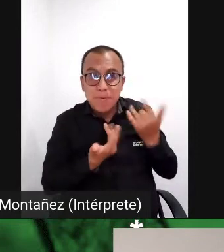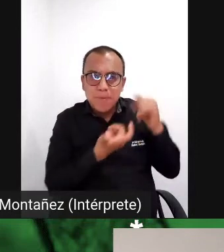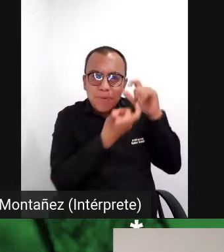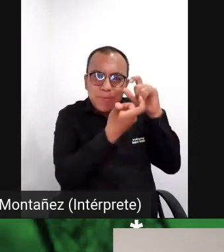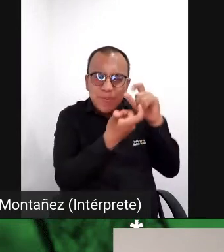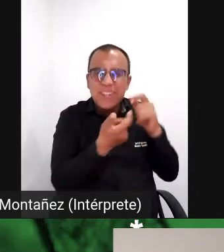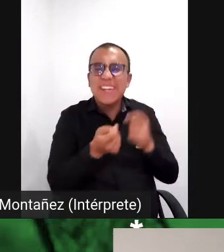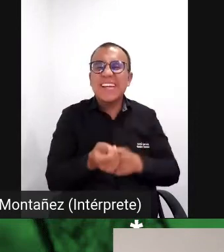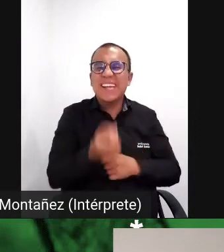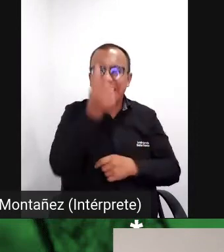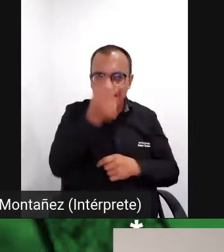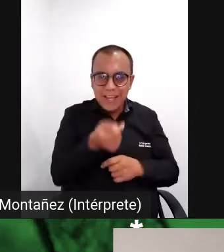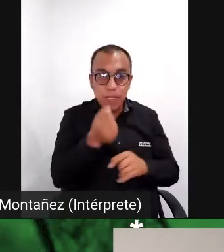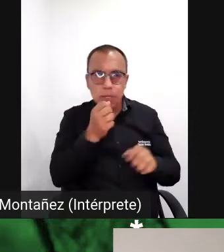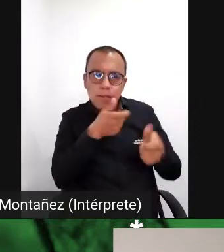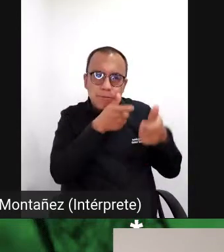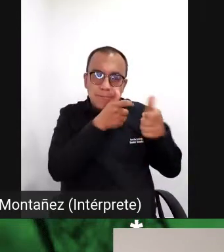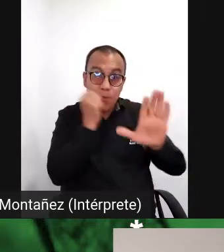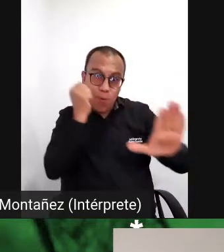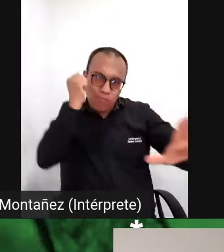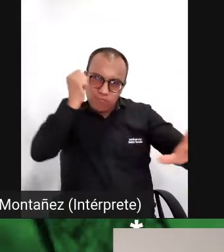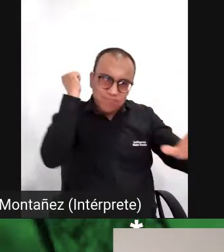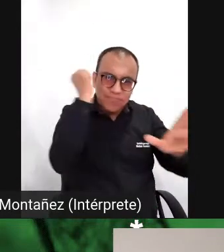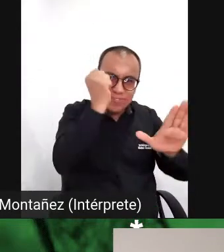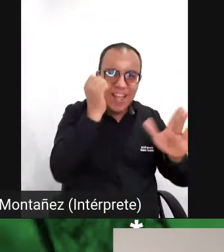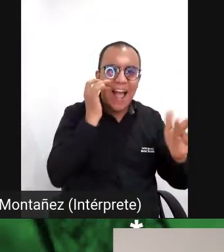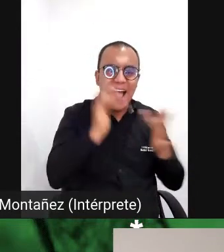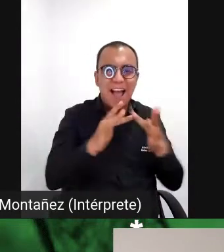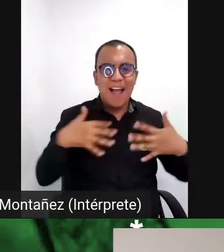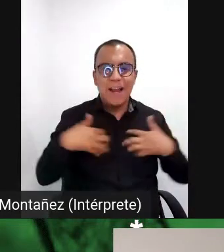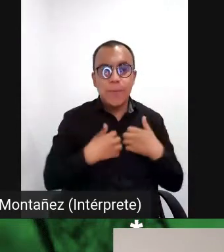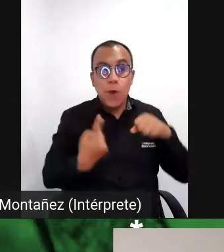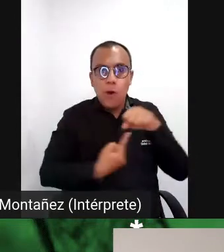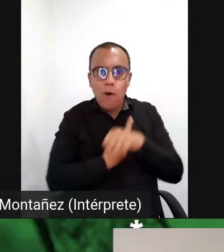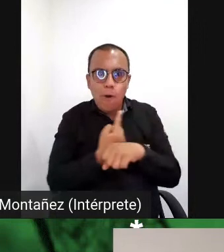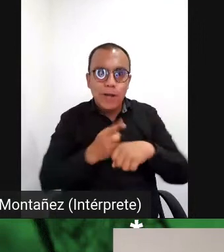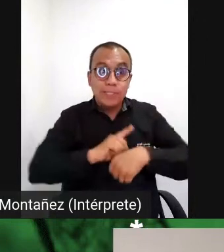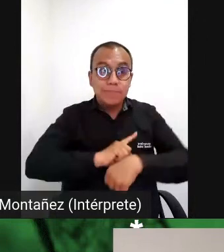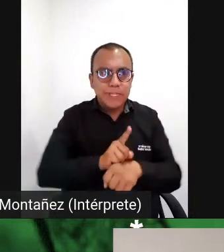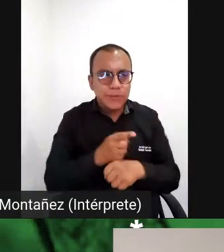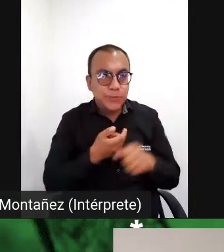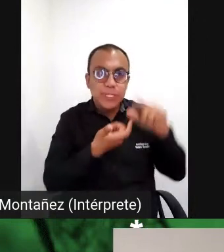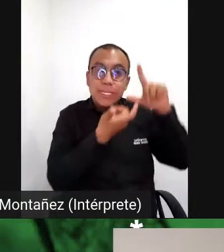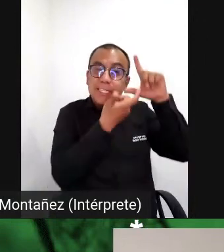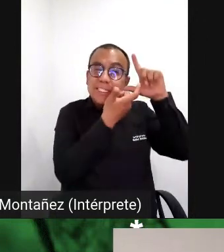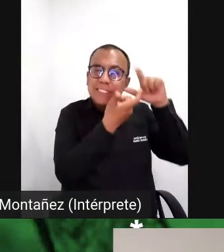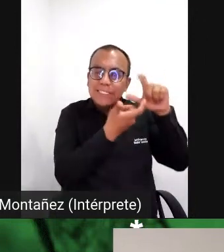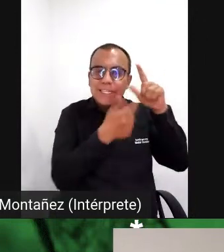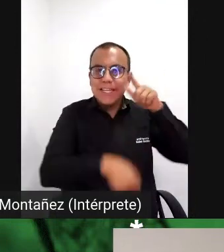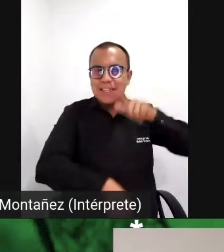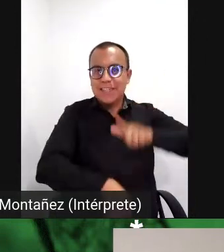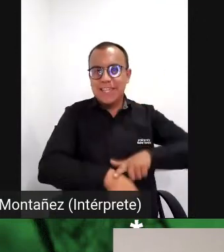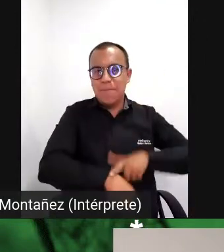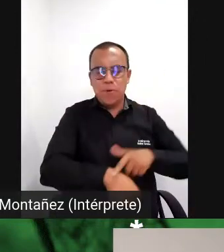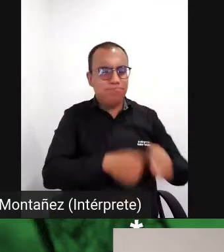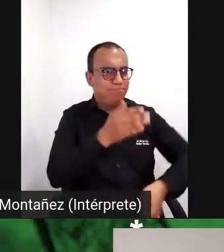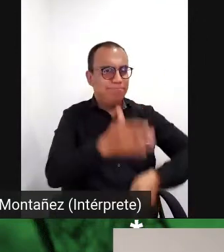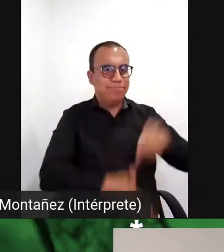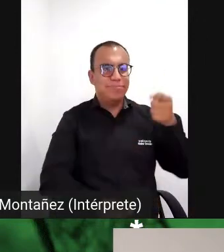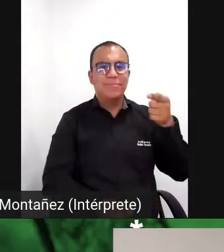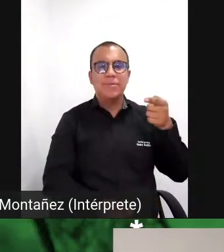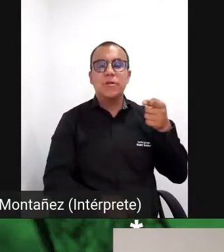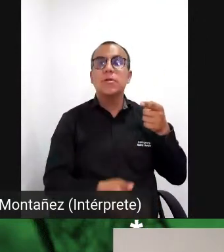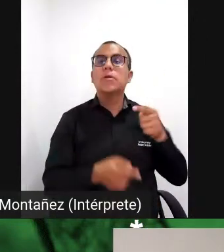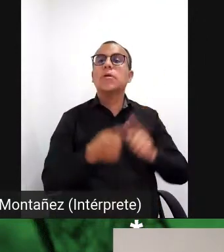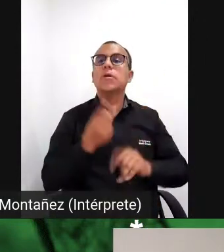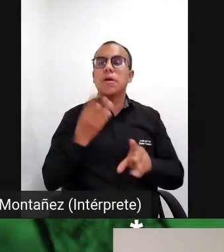como casi como un cazador atento que tiene que esperar horas o minutos para poder hacer ese clic en el momento preciso. Y otro